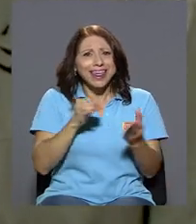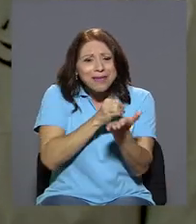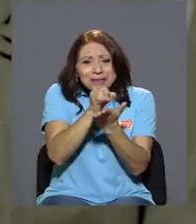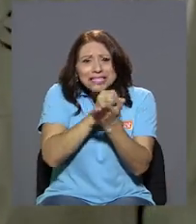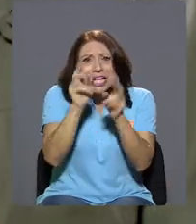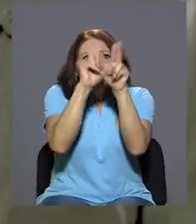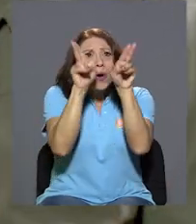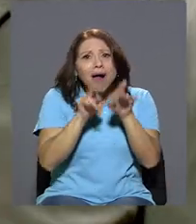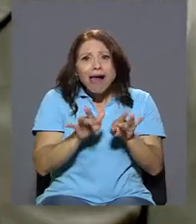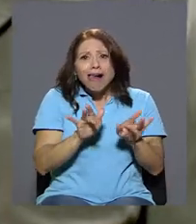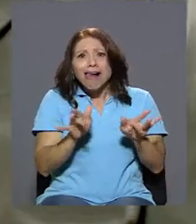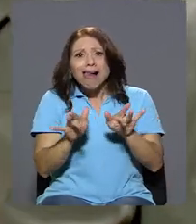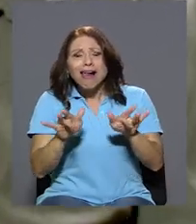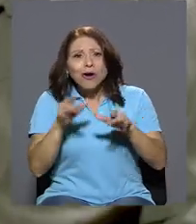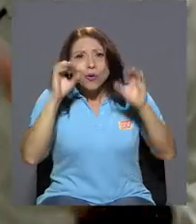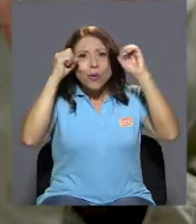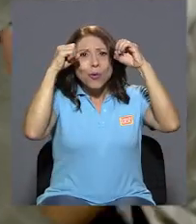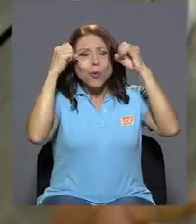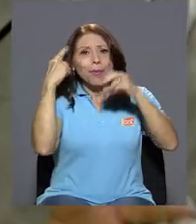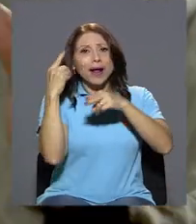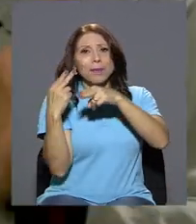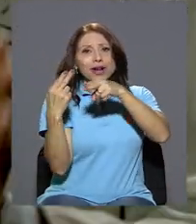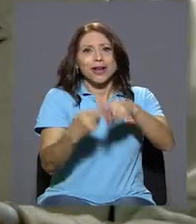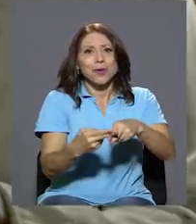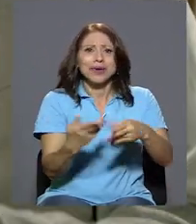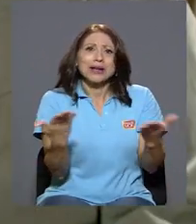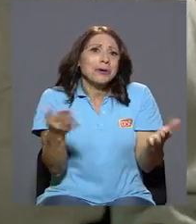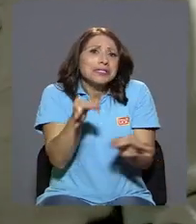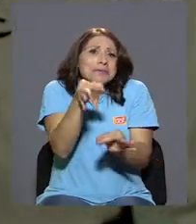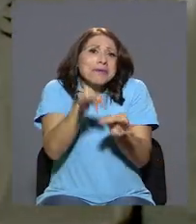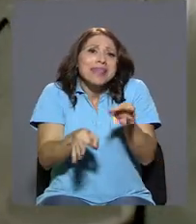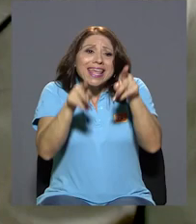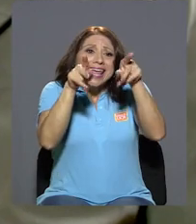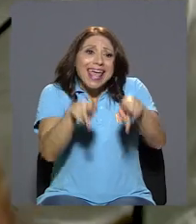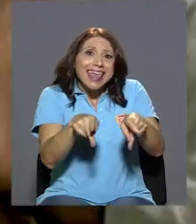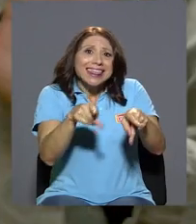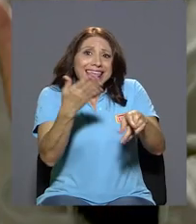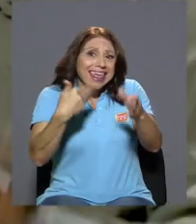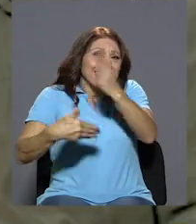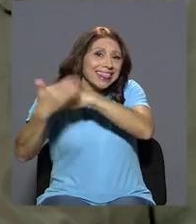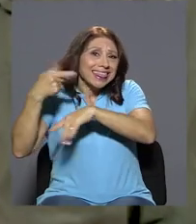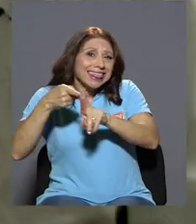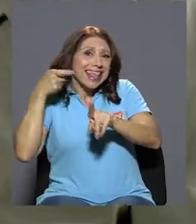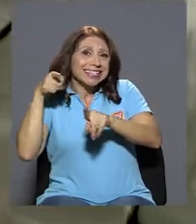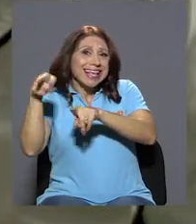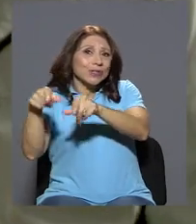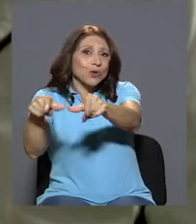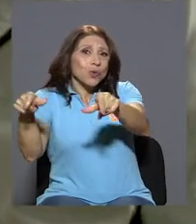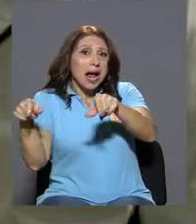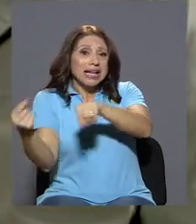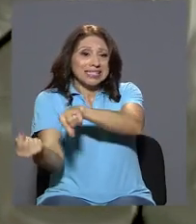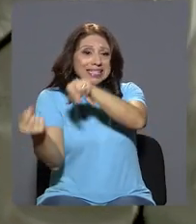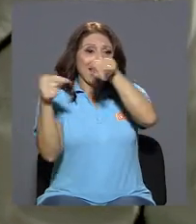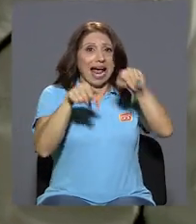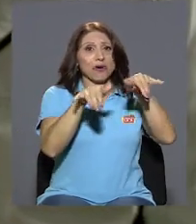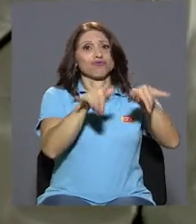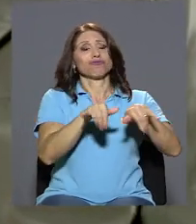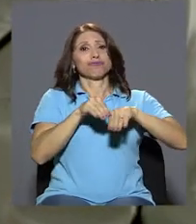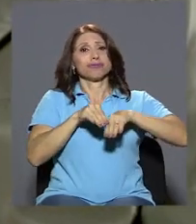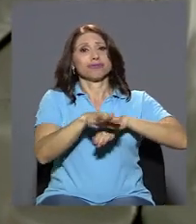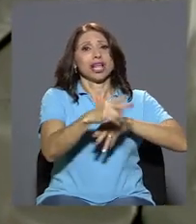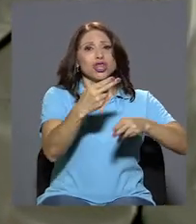para poner los nombres simplemente hubo gente de esos lugares que pasaron por ahí y dejaron el nombre bueno